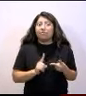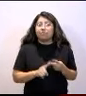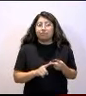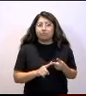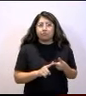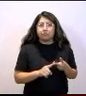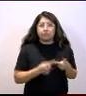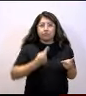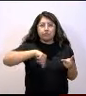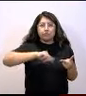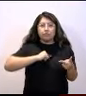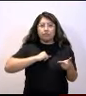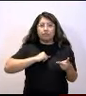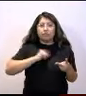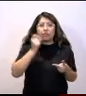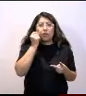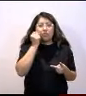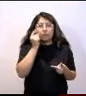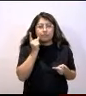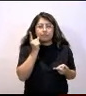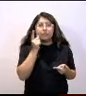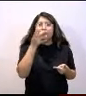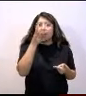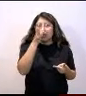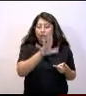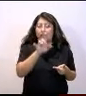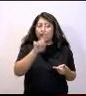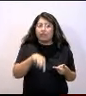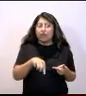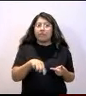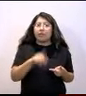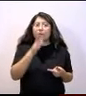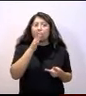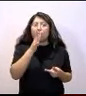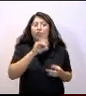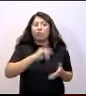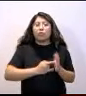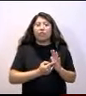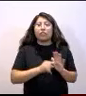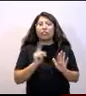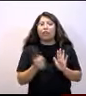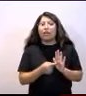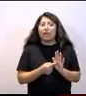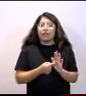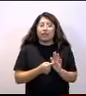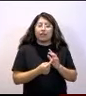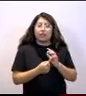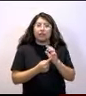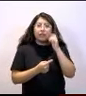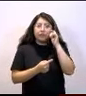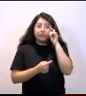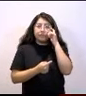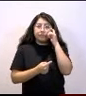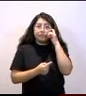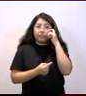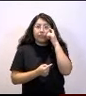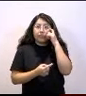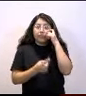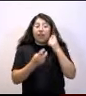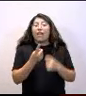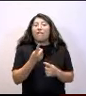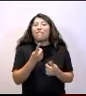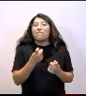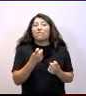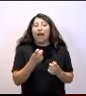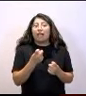rasgo que nosotros detectamos y denunciamos también en este proyecto de ley es una absoluta falta de visión